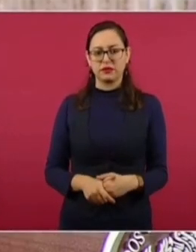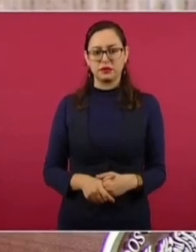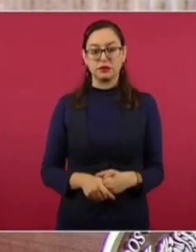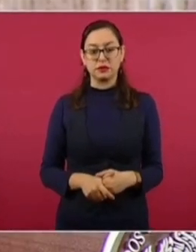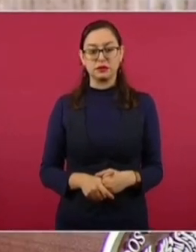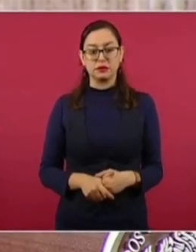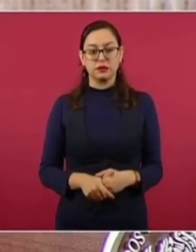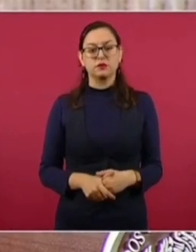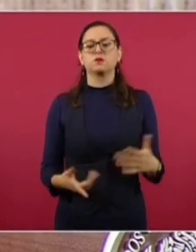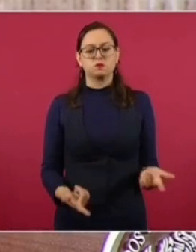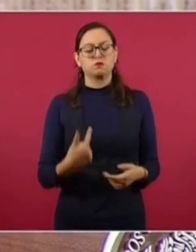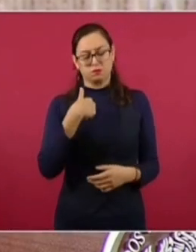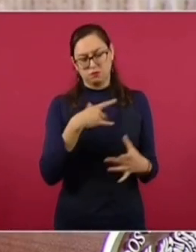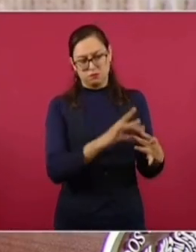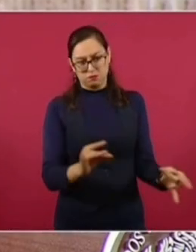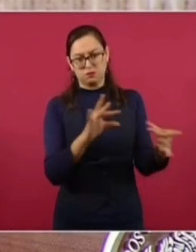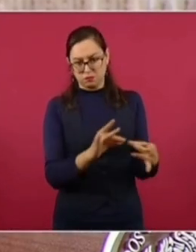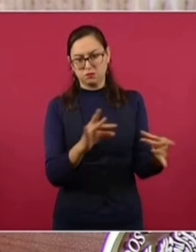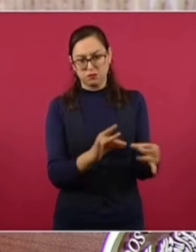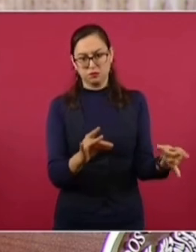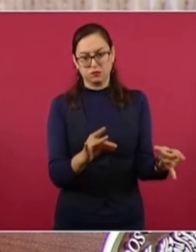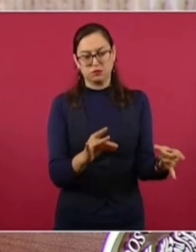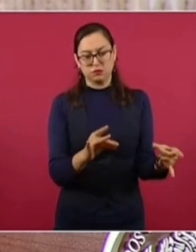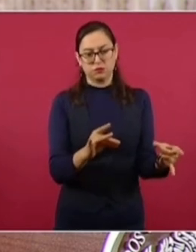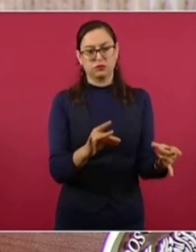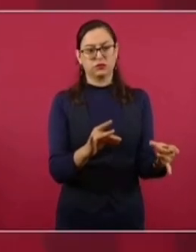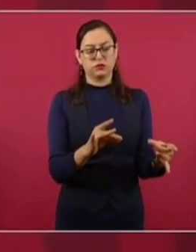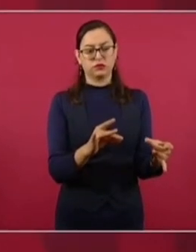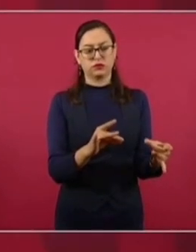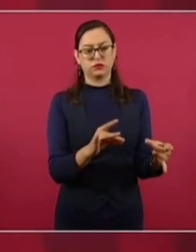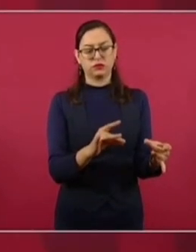Pues explicándole de que